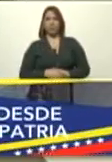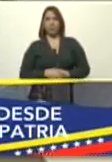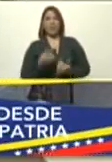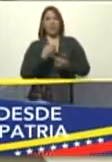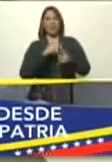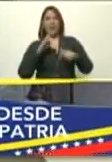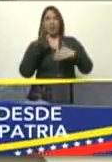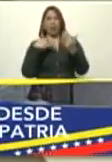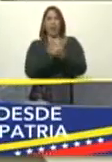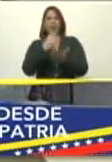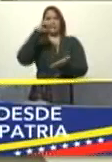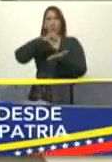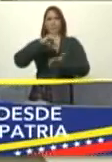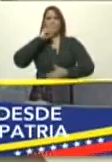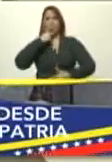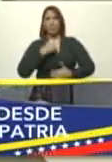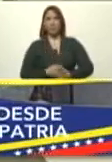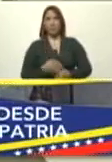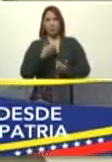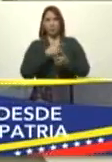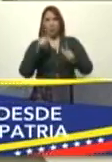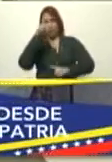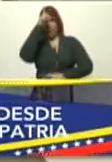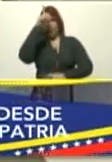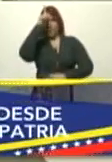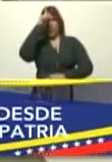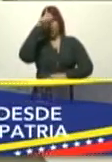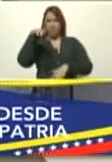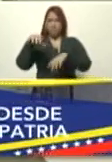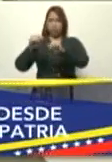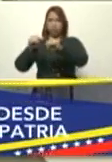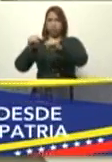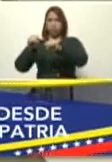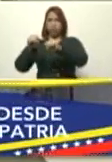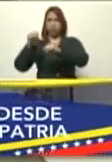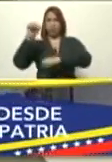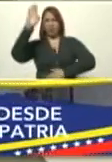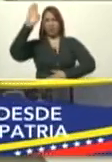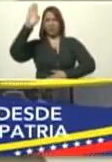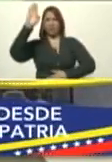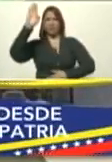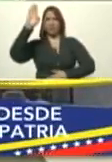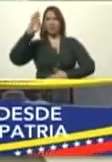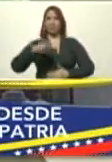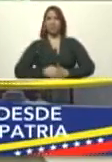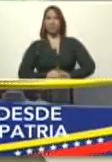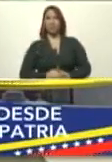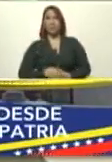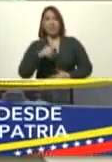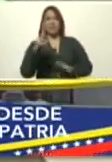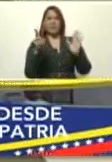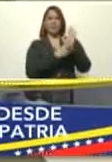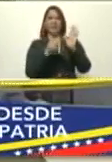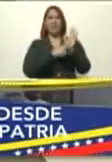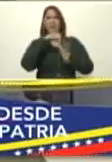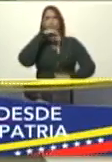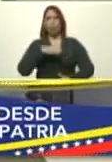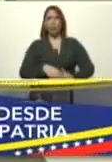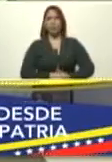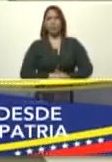la capital, y liberaron al pueblo alemán del dominio nazifascista de Hitler. Esa es la verdad de la historia.